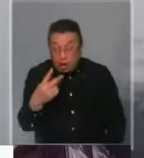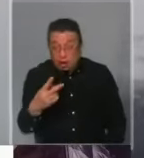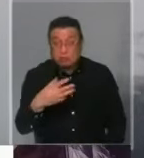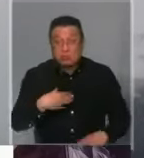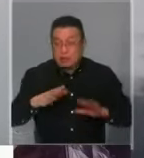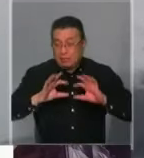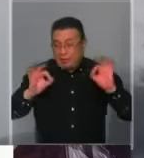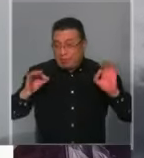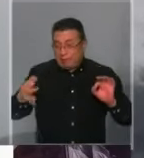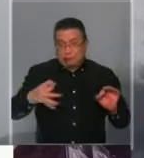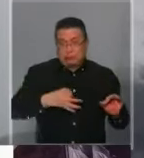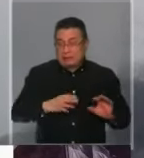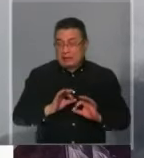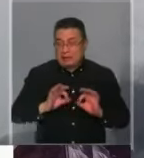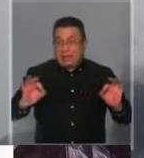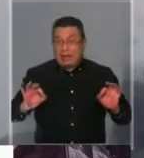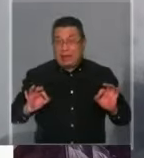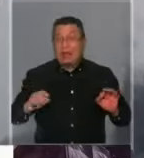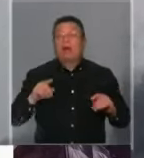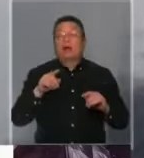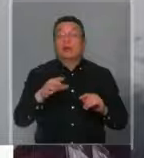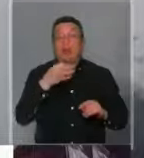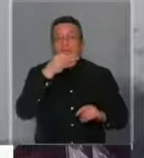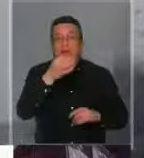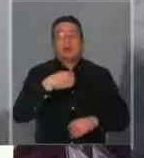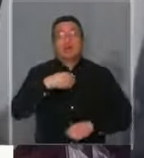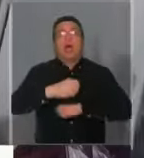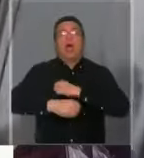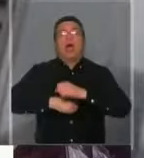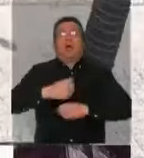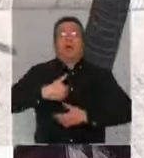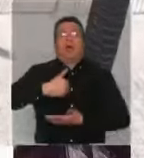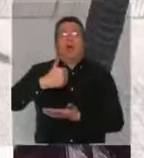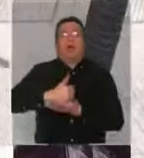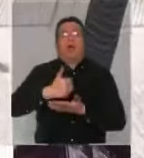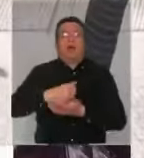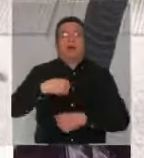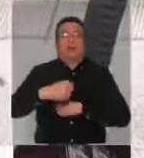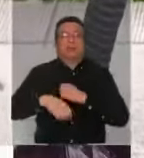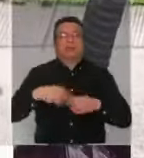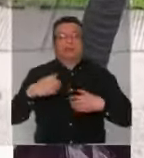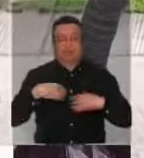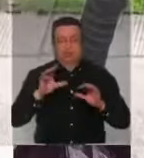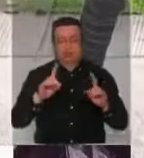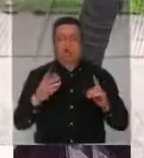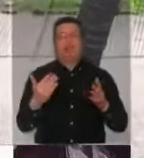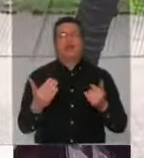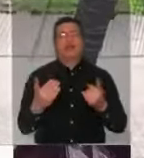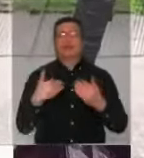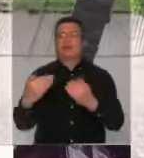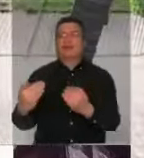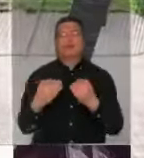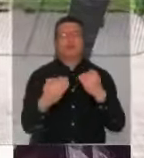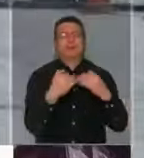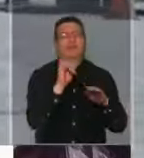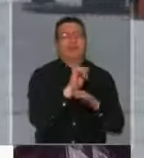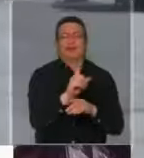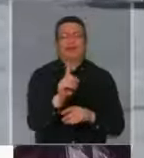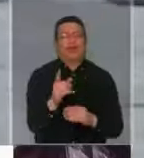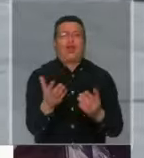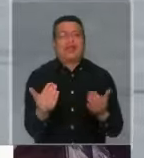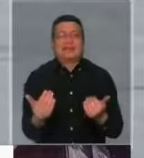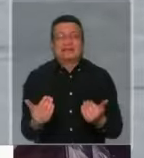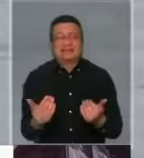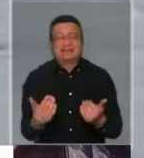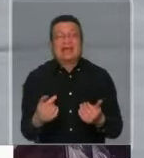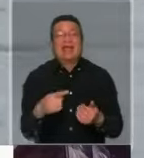nada de eso. Fuentes apela a sus años como alcalde de esta comuna para afirmar que no necesitaría patrocinios fraudulentos. Para todos